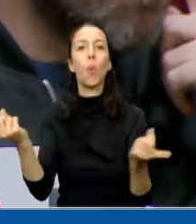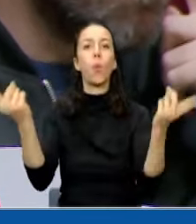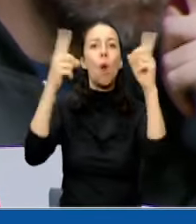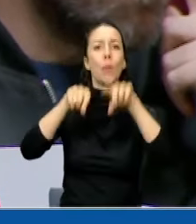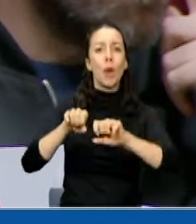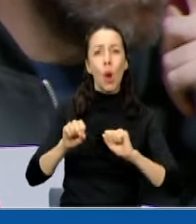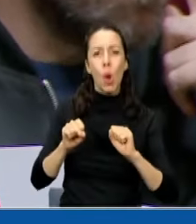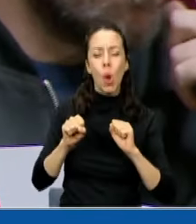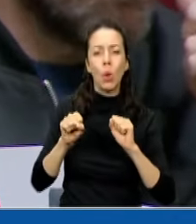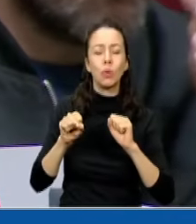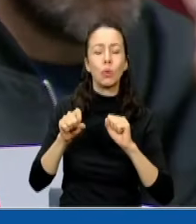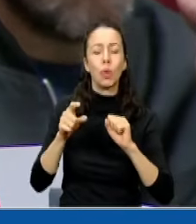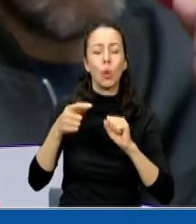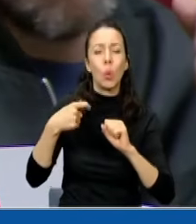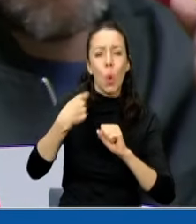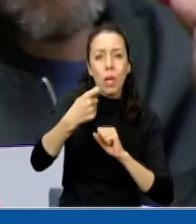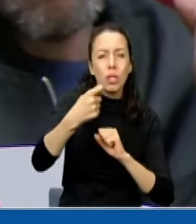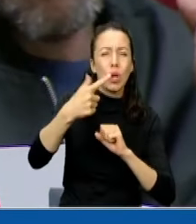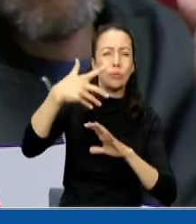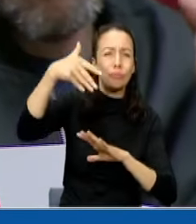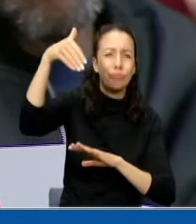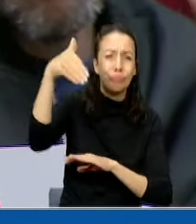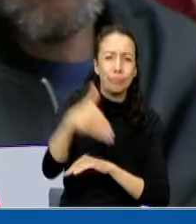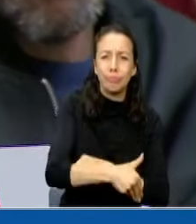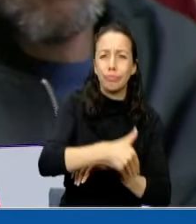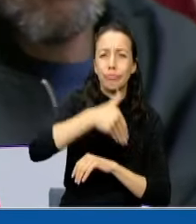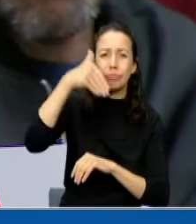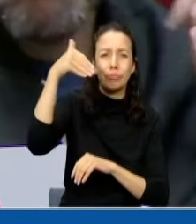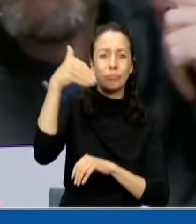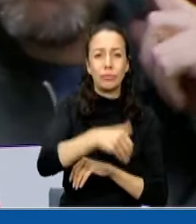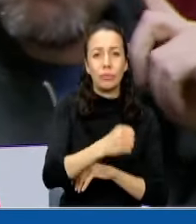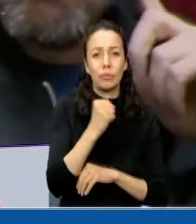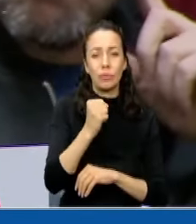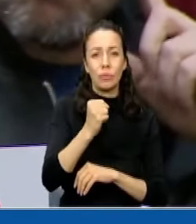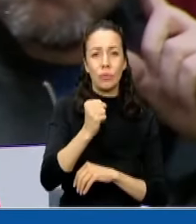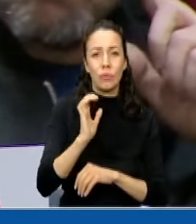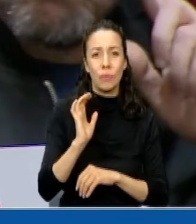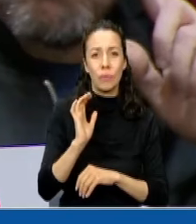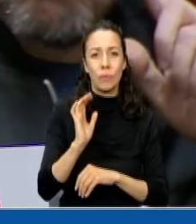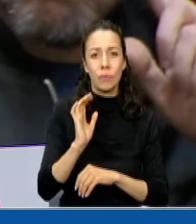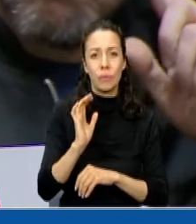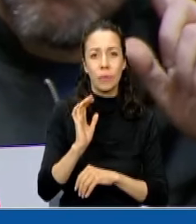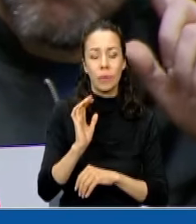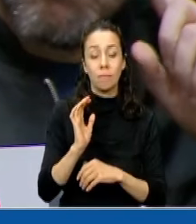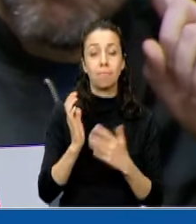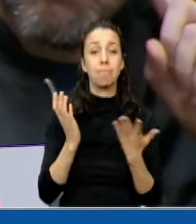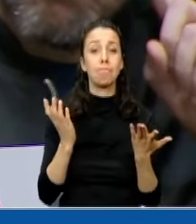es eternamente lento. Y por eso, a la fecha,